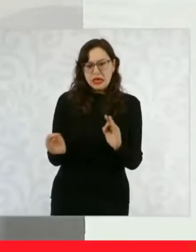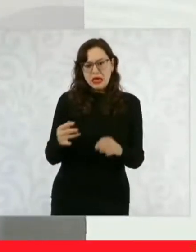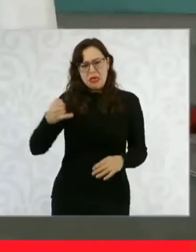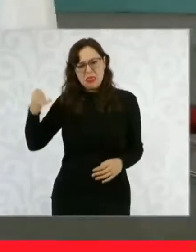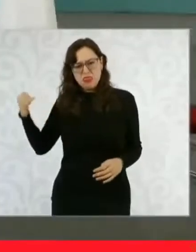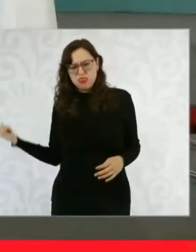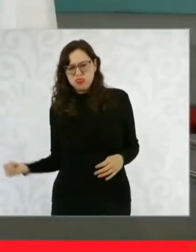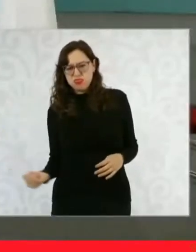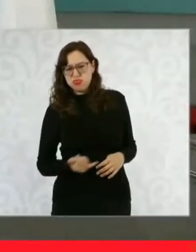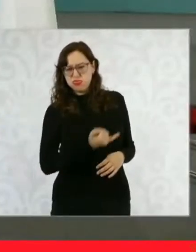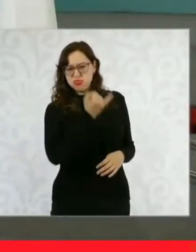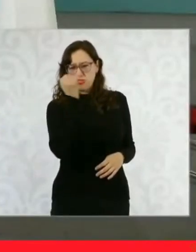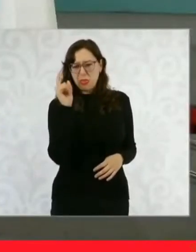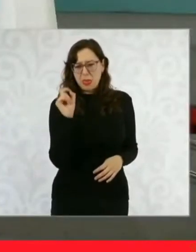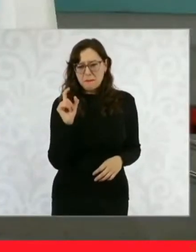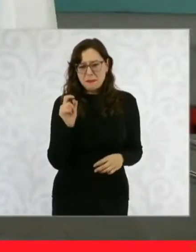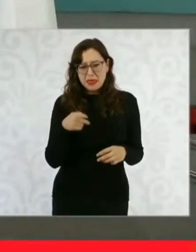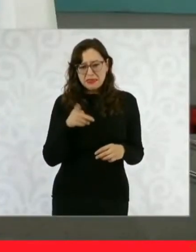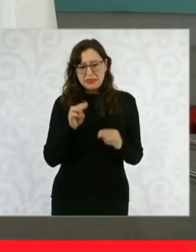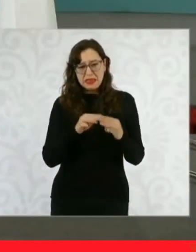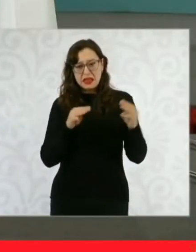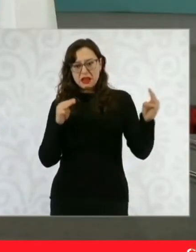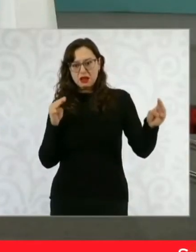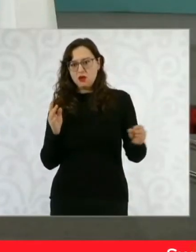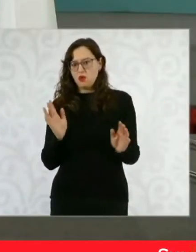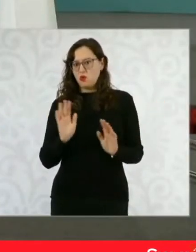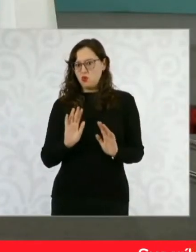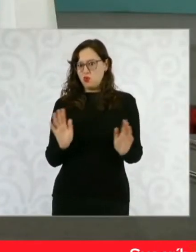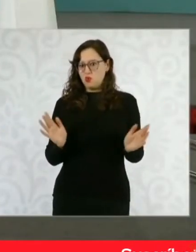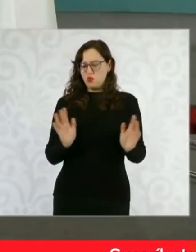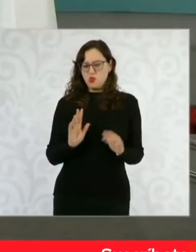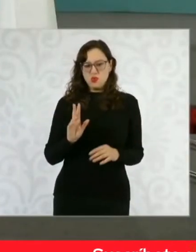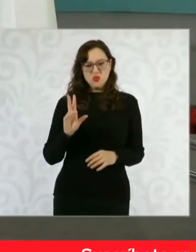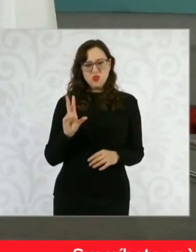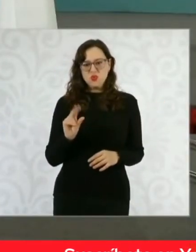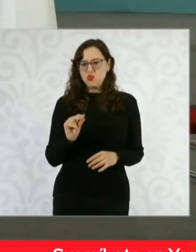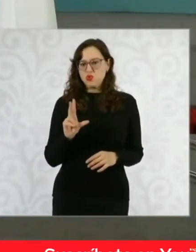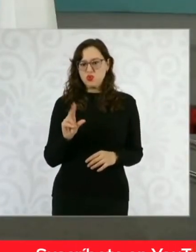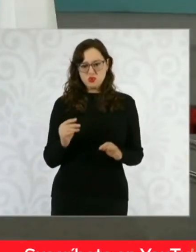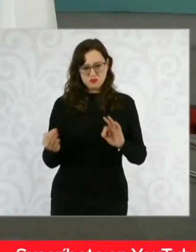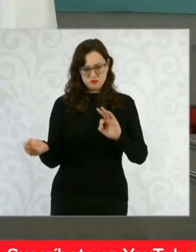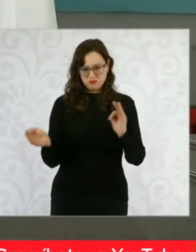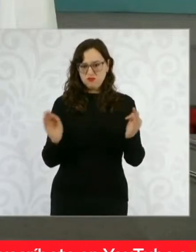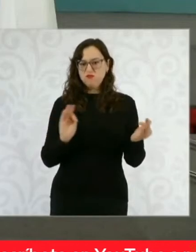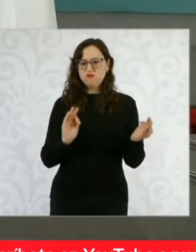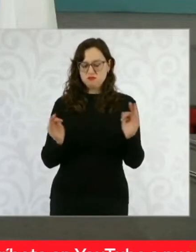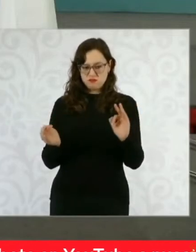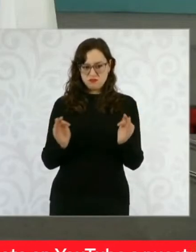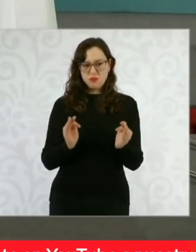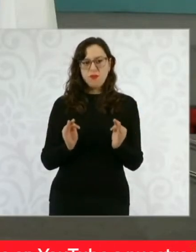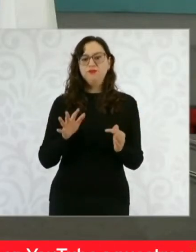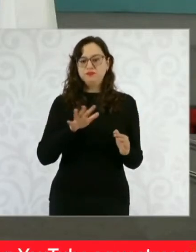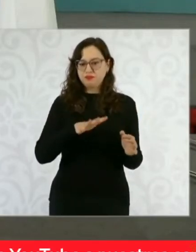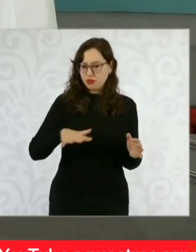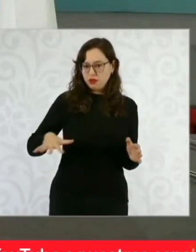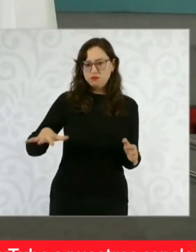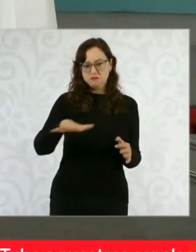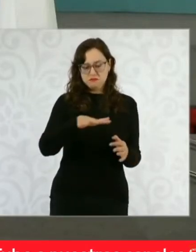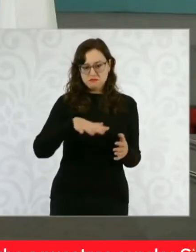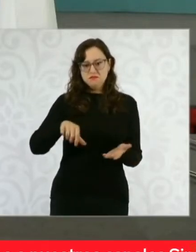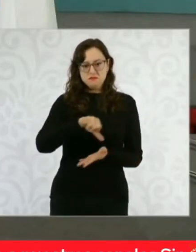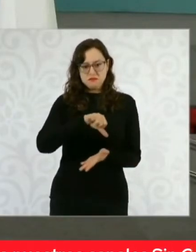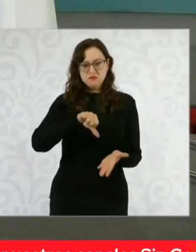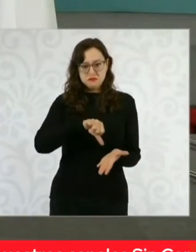a 20 kilómetros de los centros de trabajo y lejanos a los servicios. Van a estar dentro de los centros